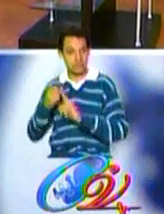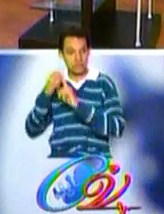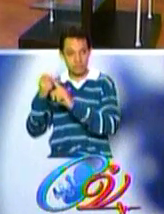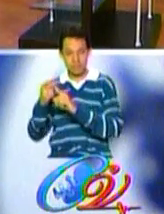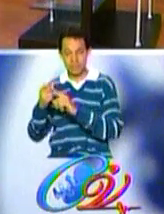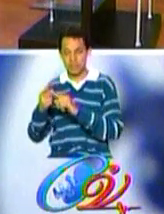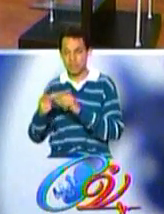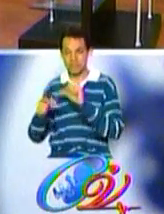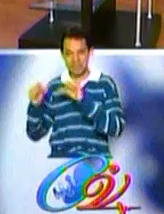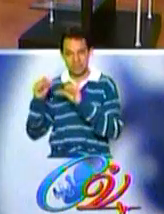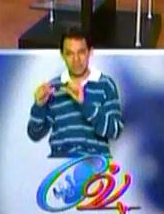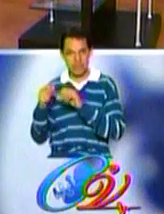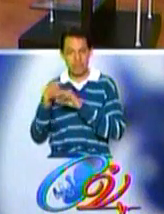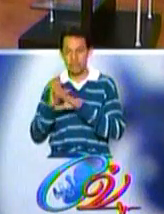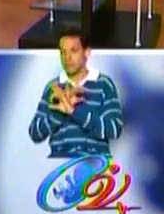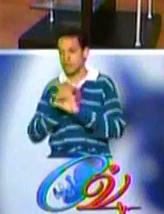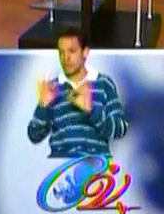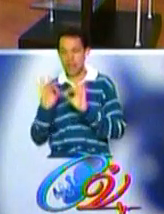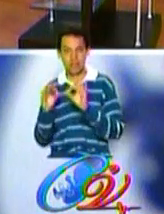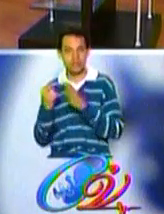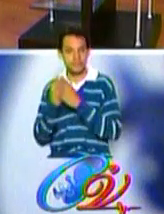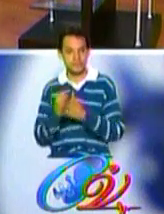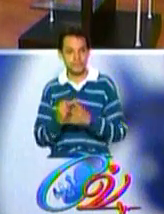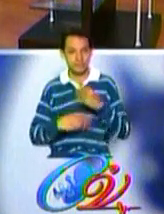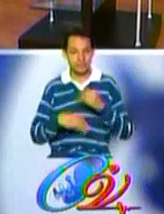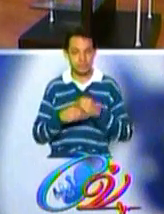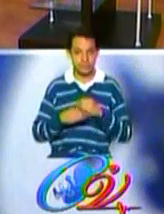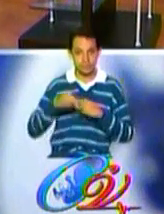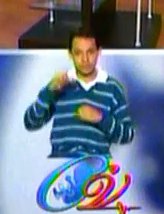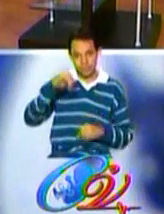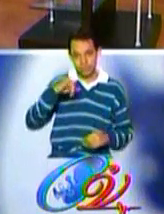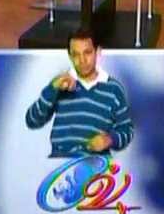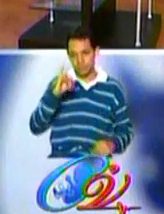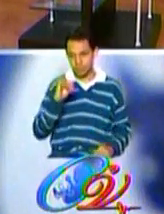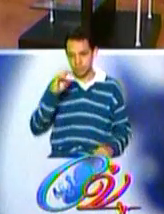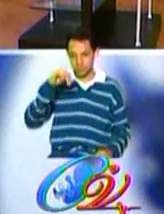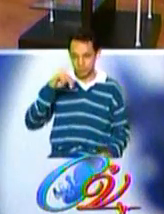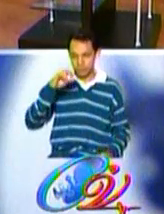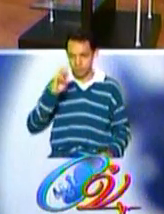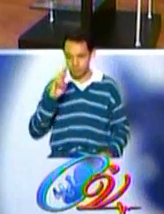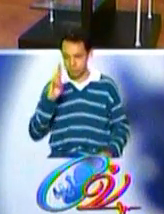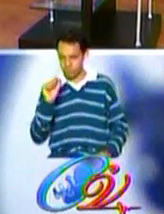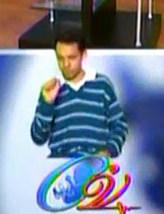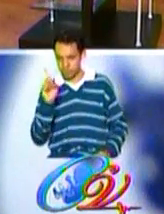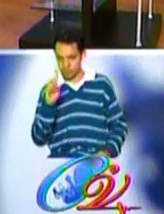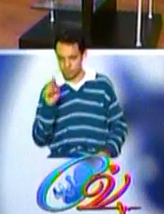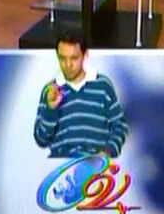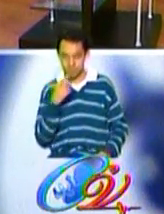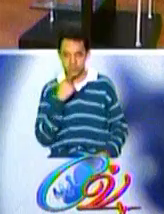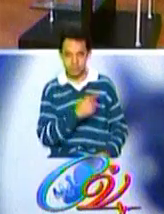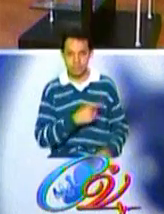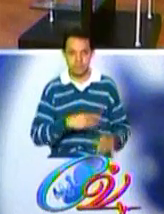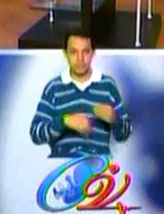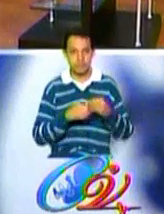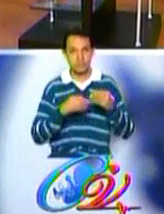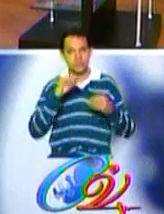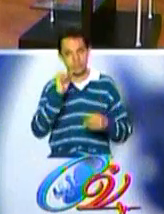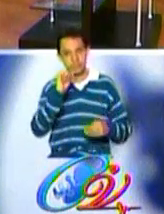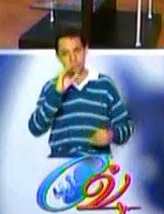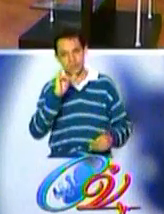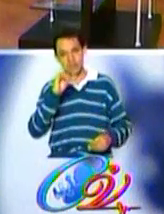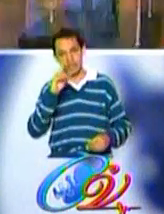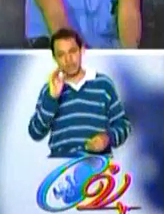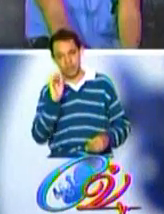más adelante, ¿cierto? Nosotros también les ponemos minerales a los que tienen deficiencias, ácido lipoico,